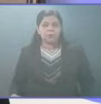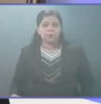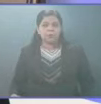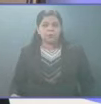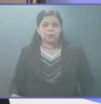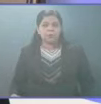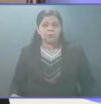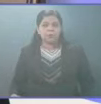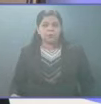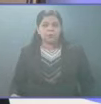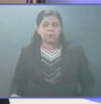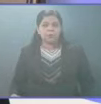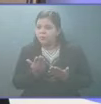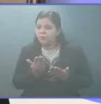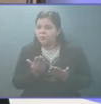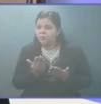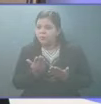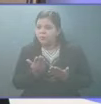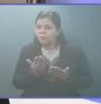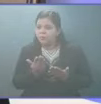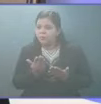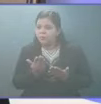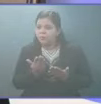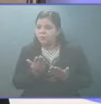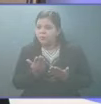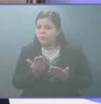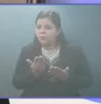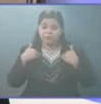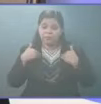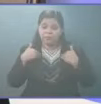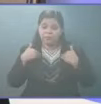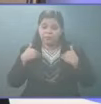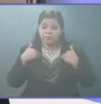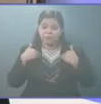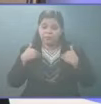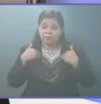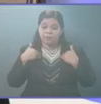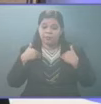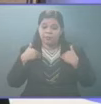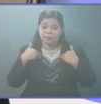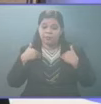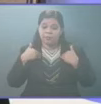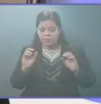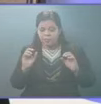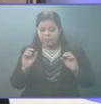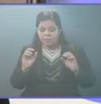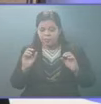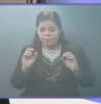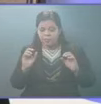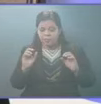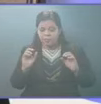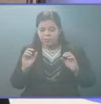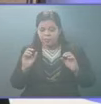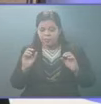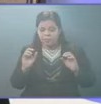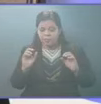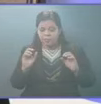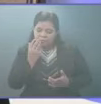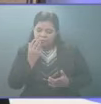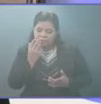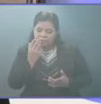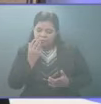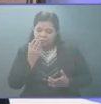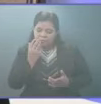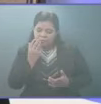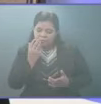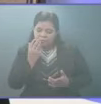tal vez no le da la importancia que merece, pero el ejercicio físico permite que la persona mayor se mantenga